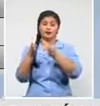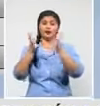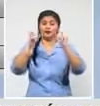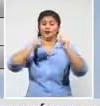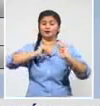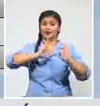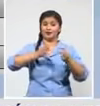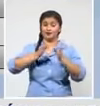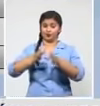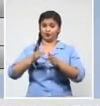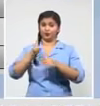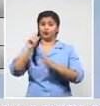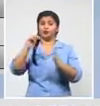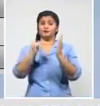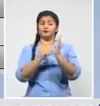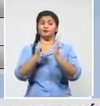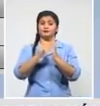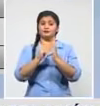de